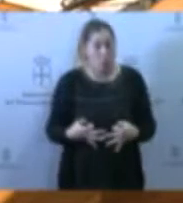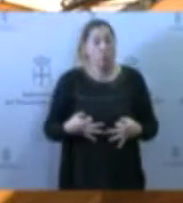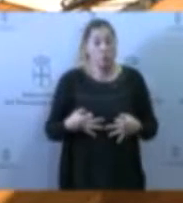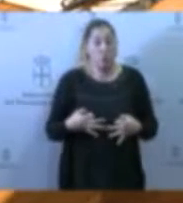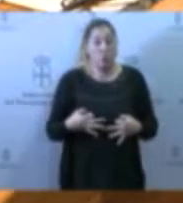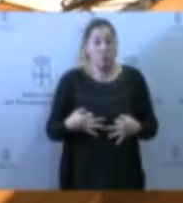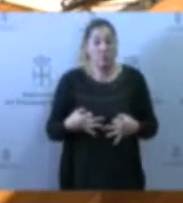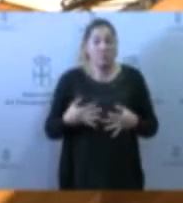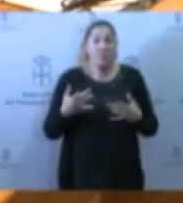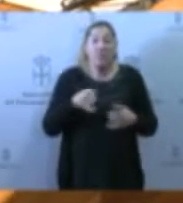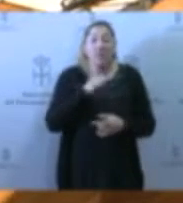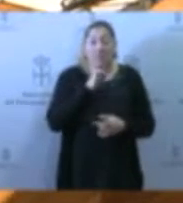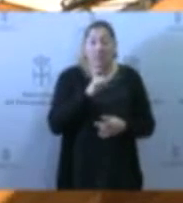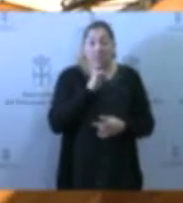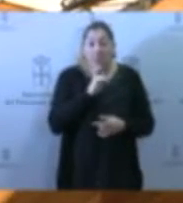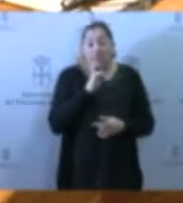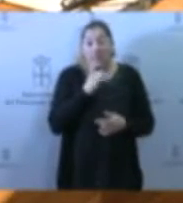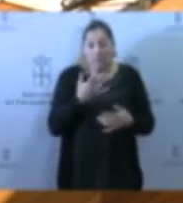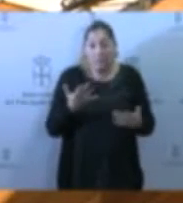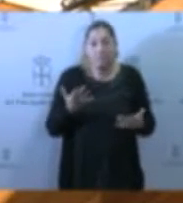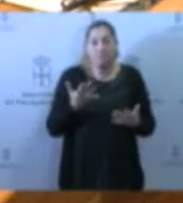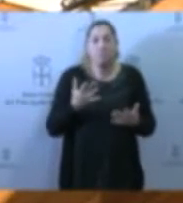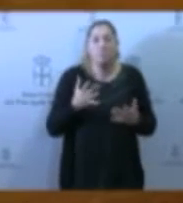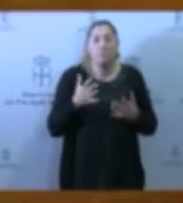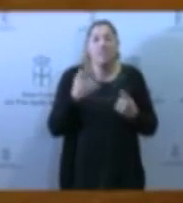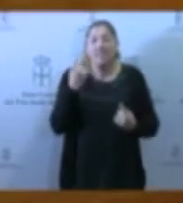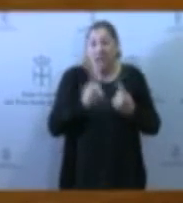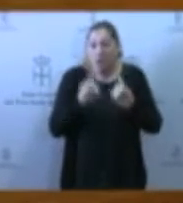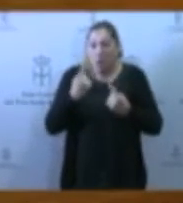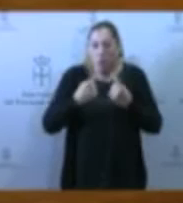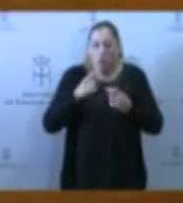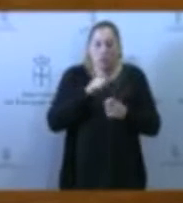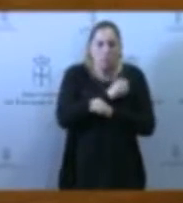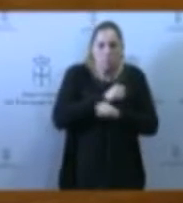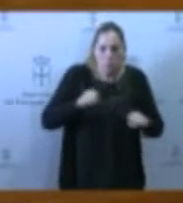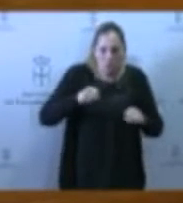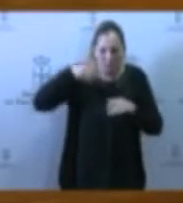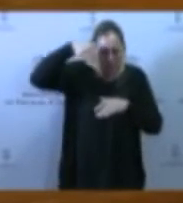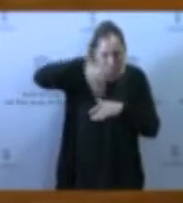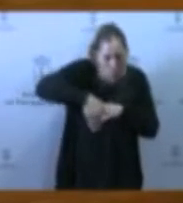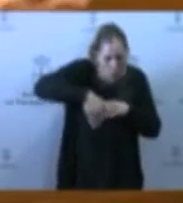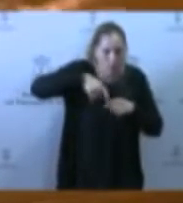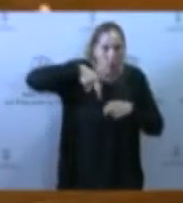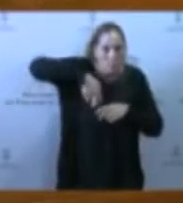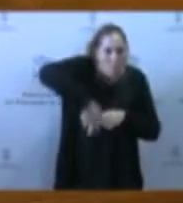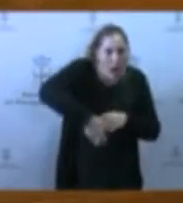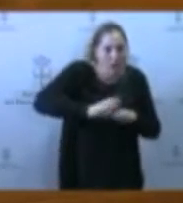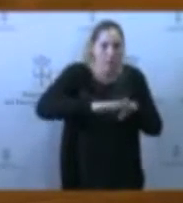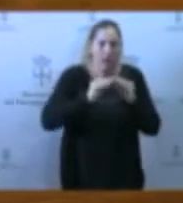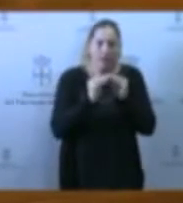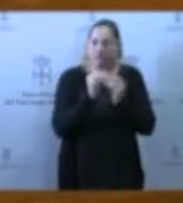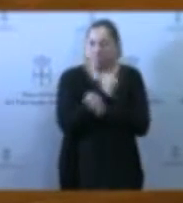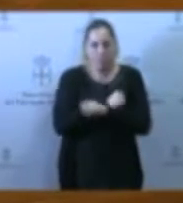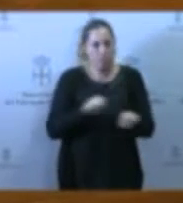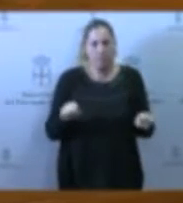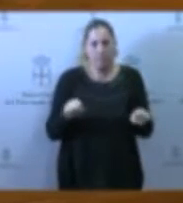es muy difícil resistir y luego, en algunos casos, deslizarse, insisto, por pendientes de esa naturaleza. Luego, pongámoslo en el